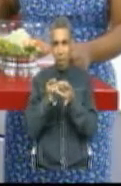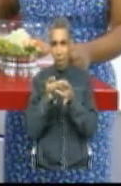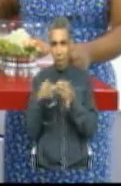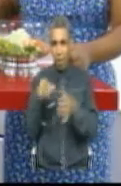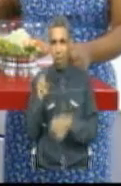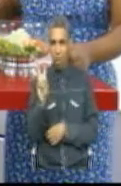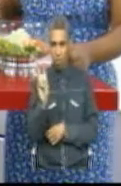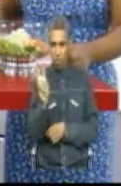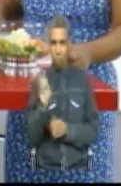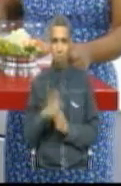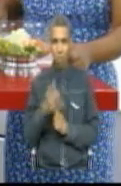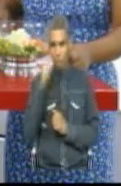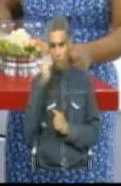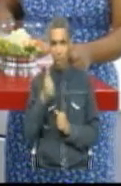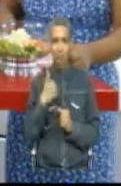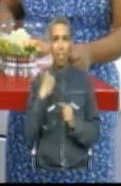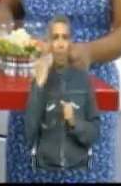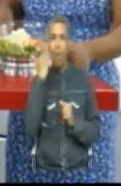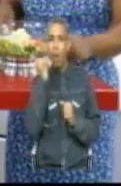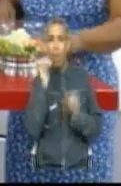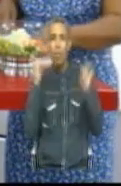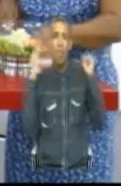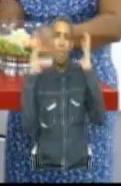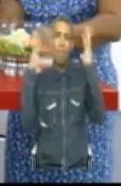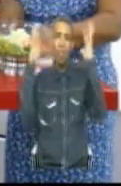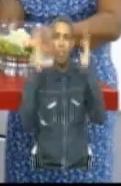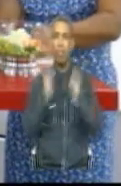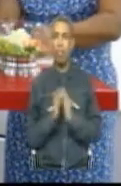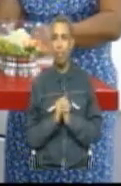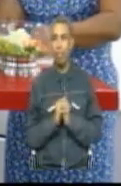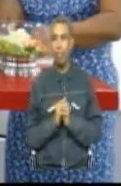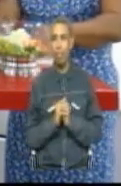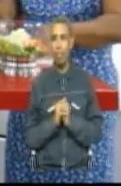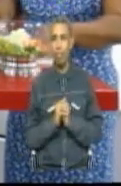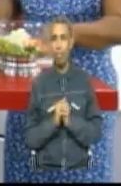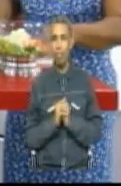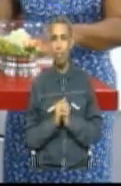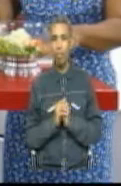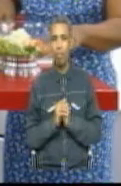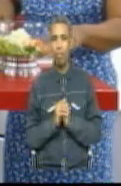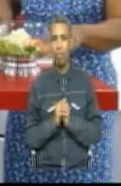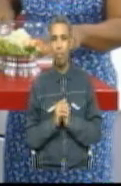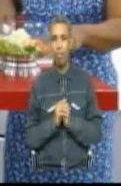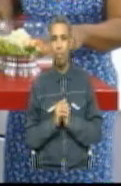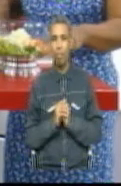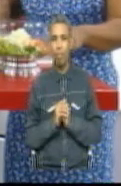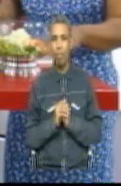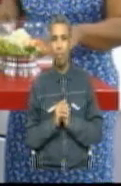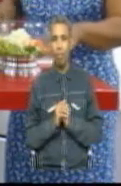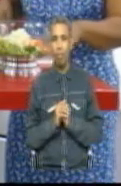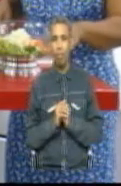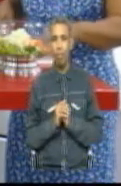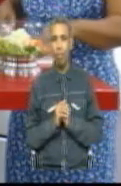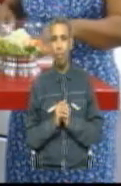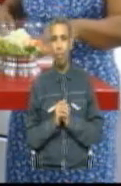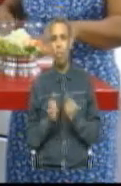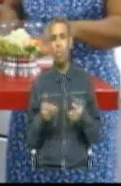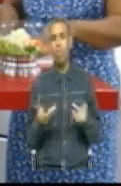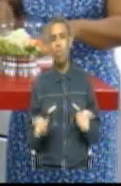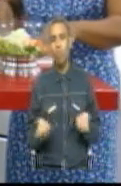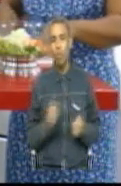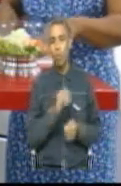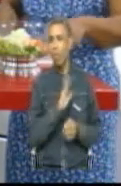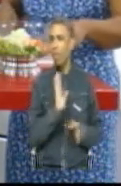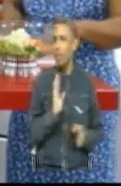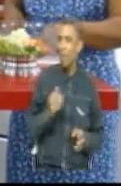esté el niño el niño que tiene 15 años siempre puedes entrar a comprar como una rosa como